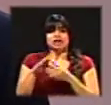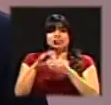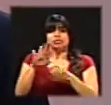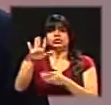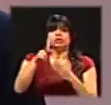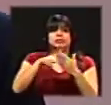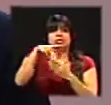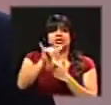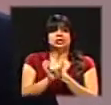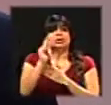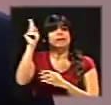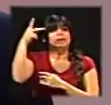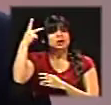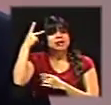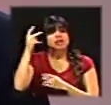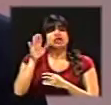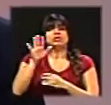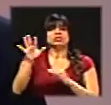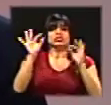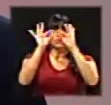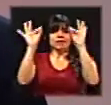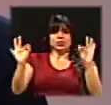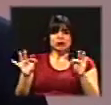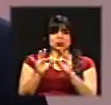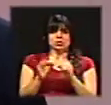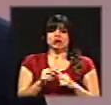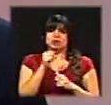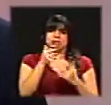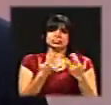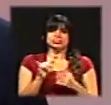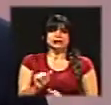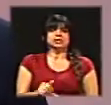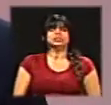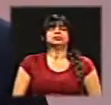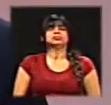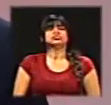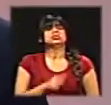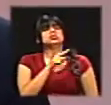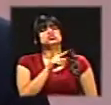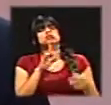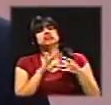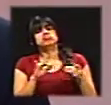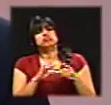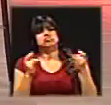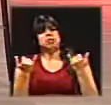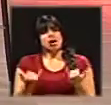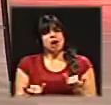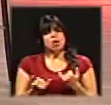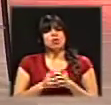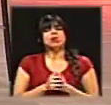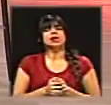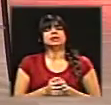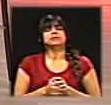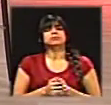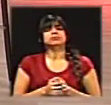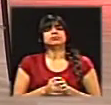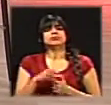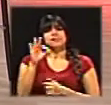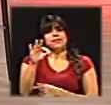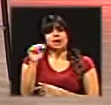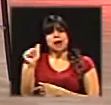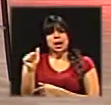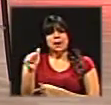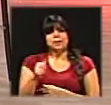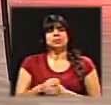proyecto político uh-huh. y con respecto a su figura directamente. Uh-huh. Usted comentaba ahora que el Frente